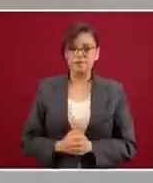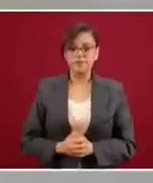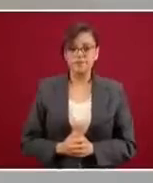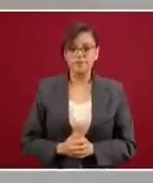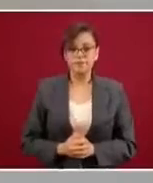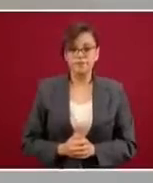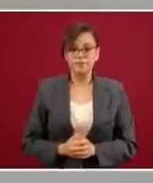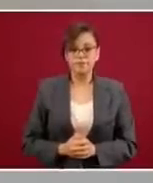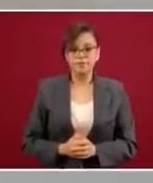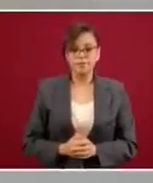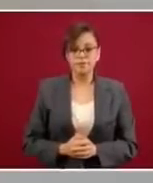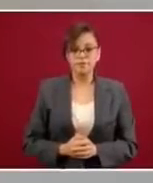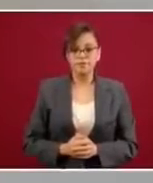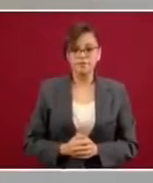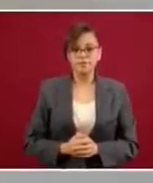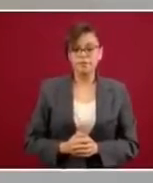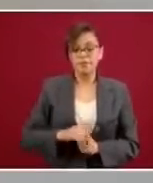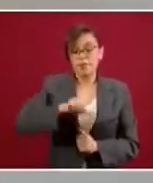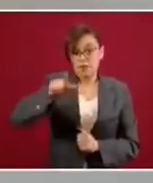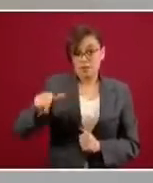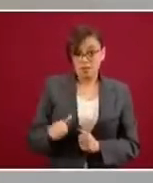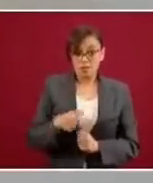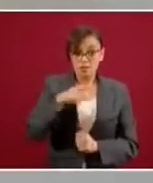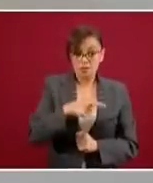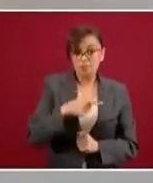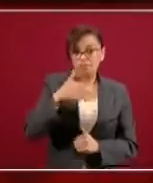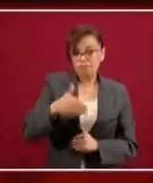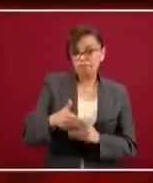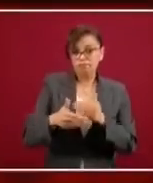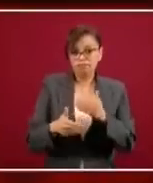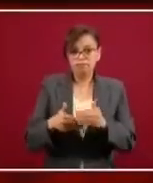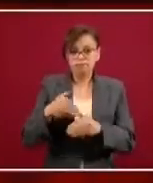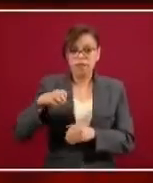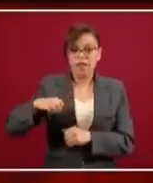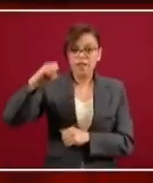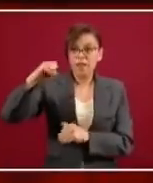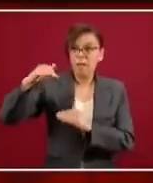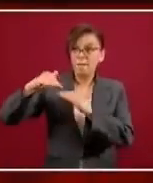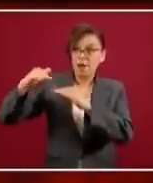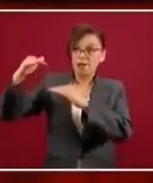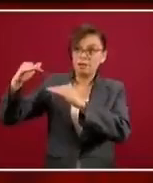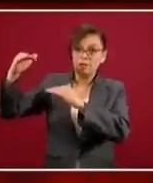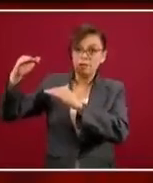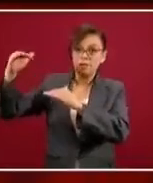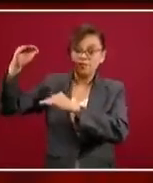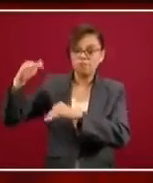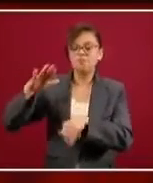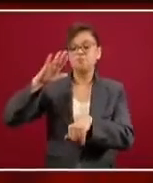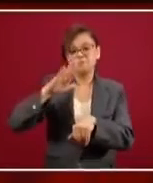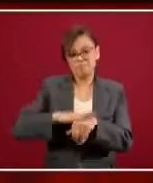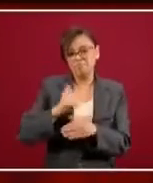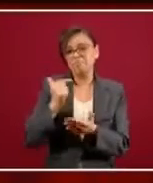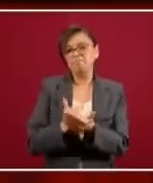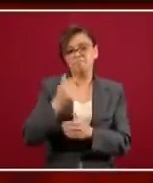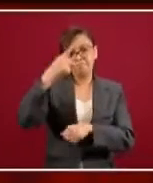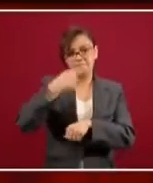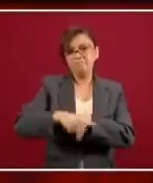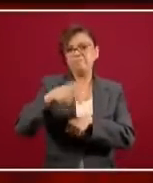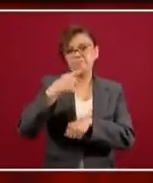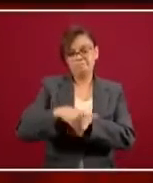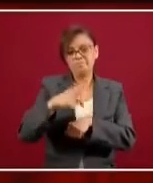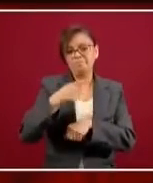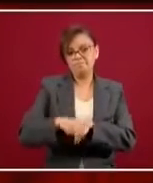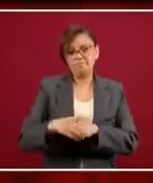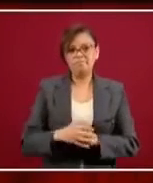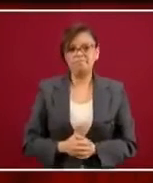punto referencial, pero cada vez, conforme aumenta la edad, aumenta también el peligro de complicaciones. Es decir, la persona